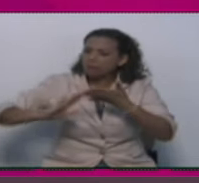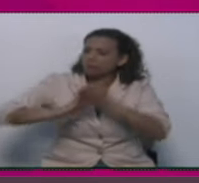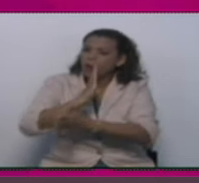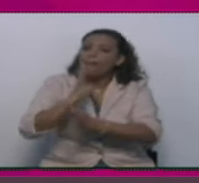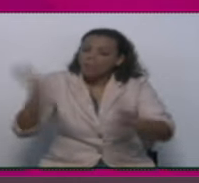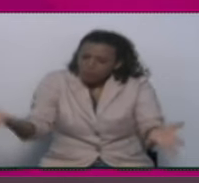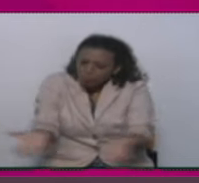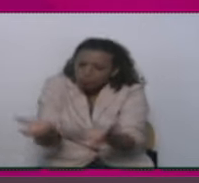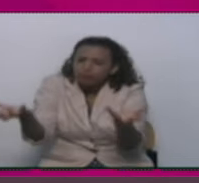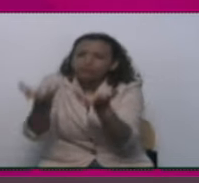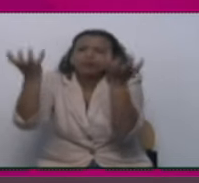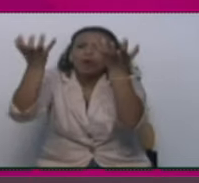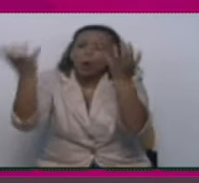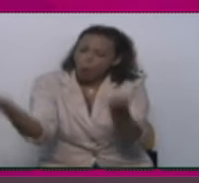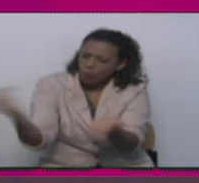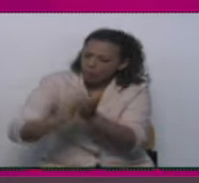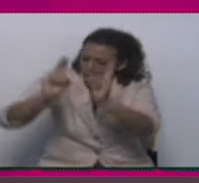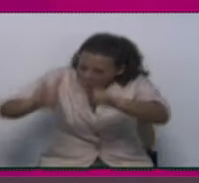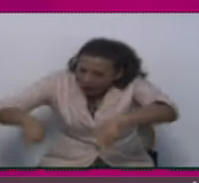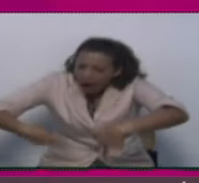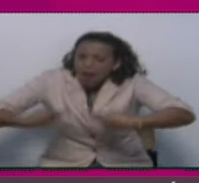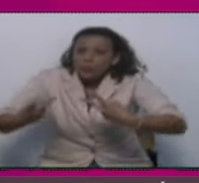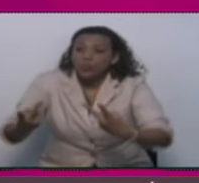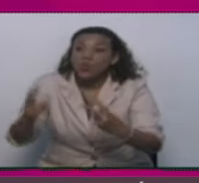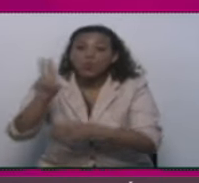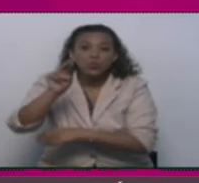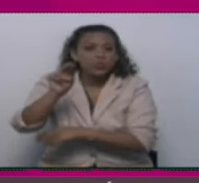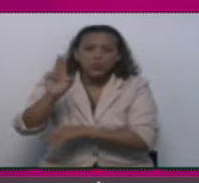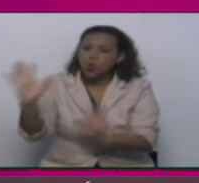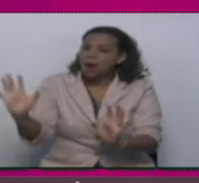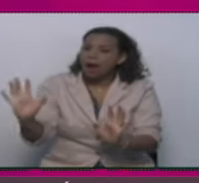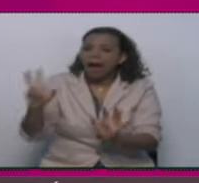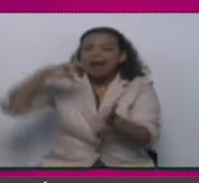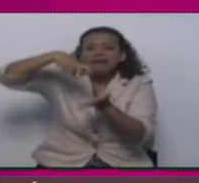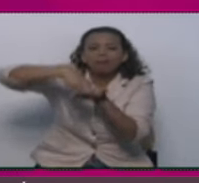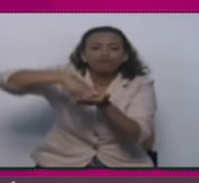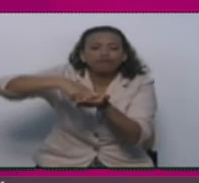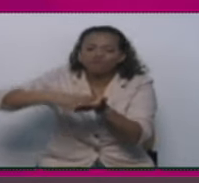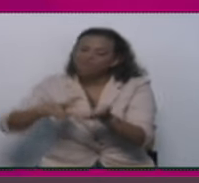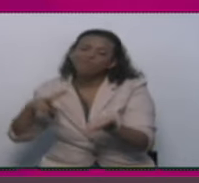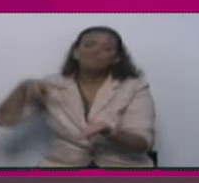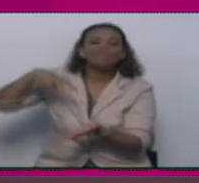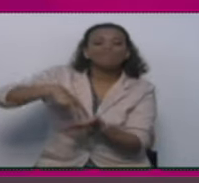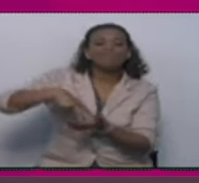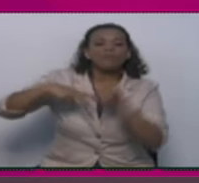a construirlo de nuevo. Nunca va a estar en rodilla.